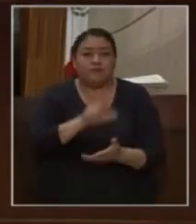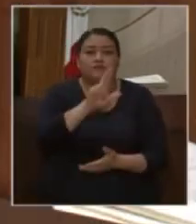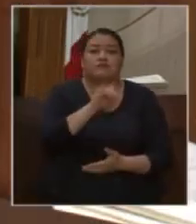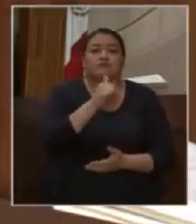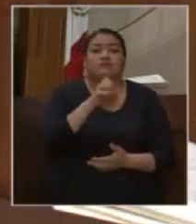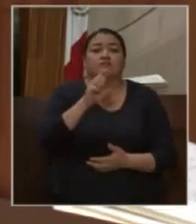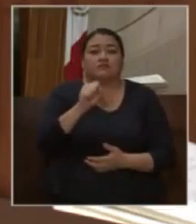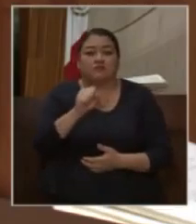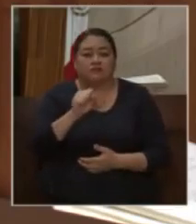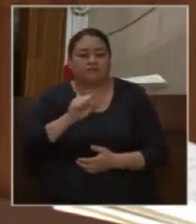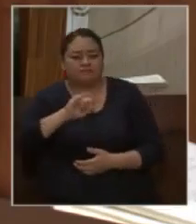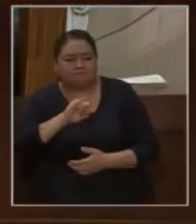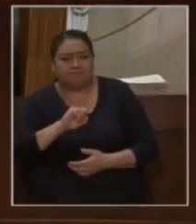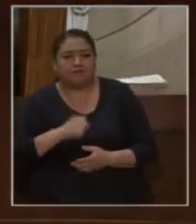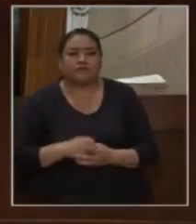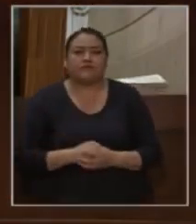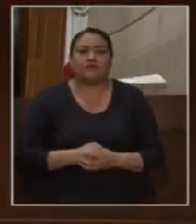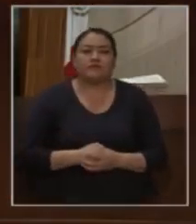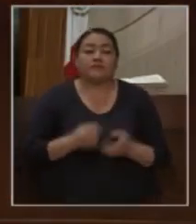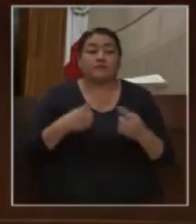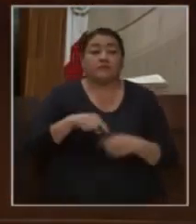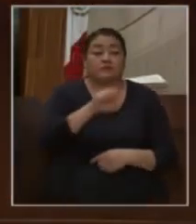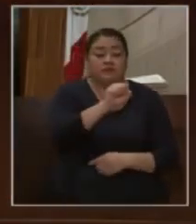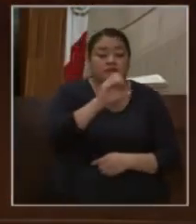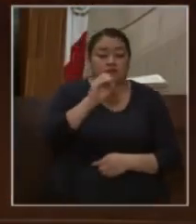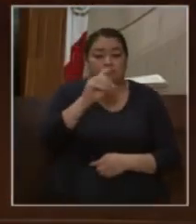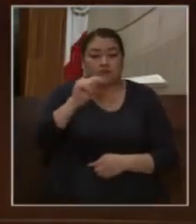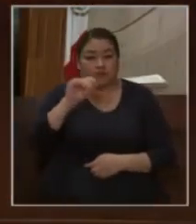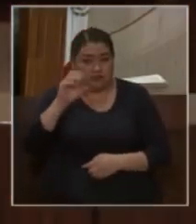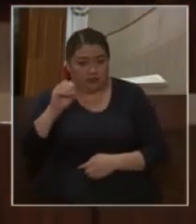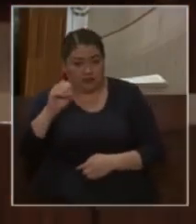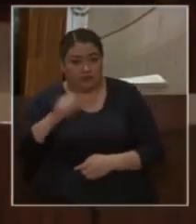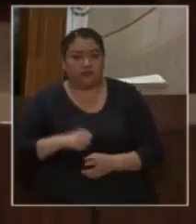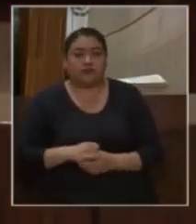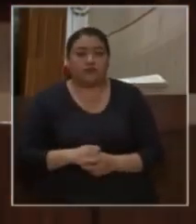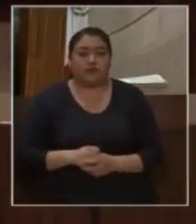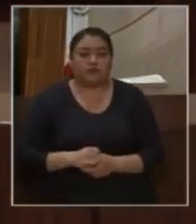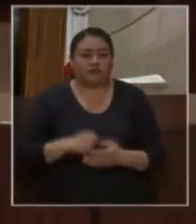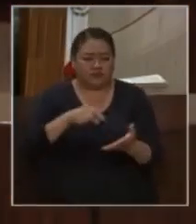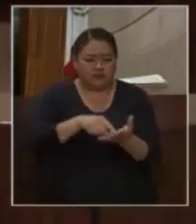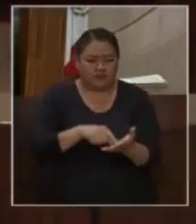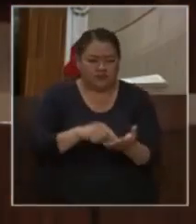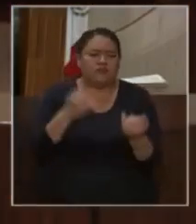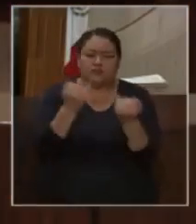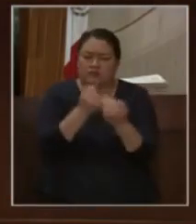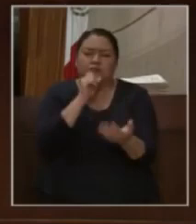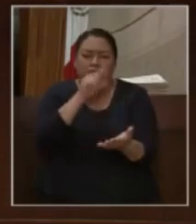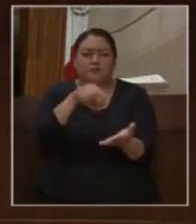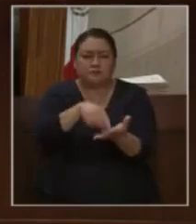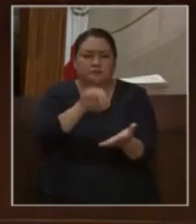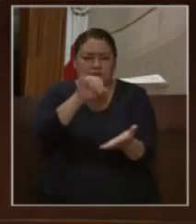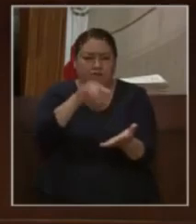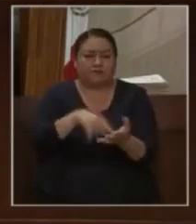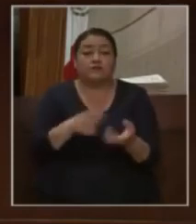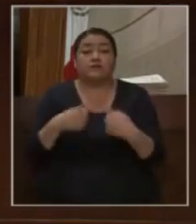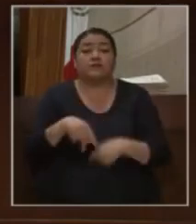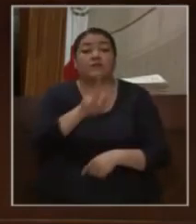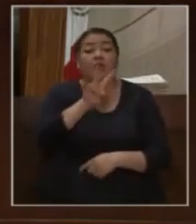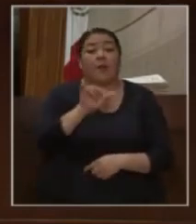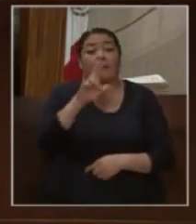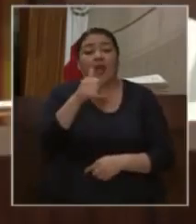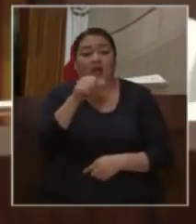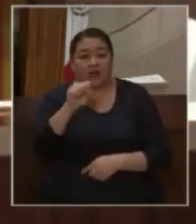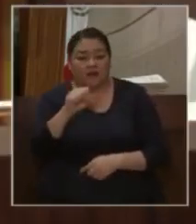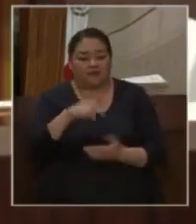Magistrado Reyes Rodríguez Mondragón. A favor. Magistrada Mónica Aralí Soto Fregoso. En el sentido de las propuestas. Magistrado José Luis